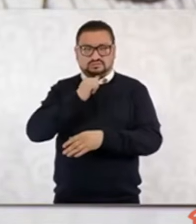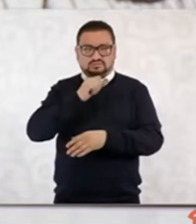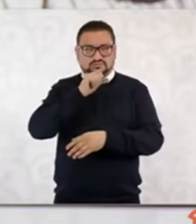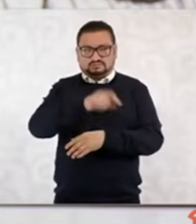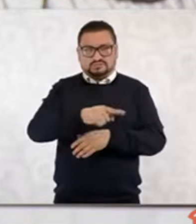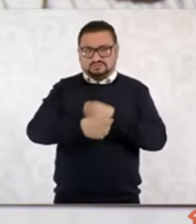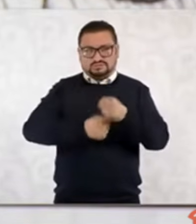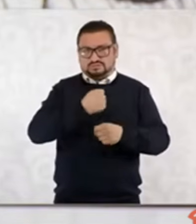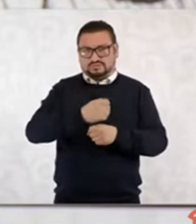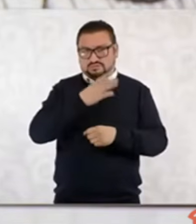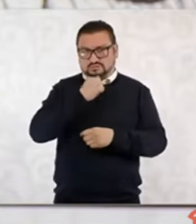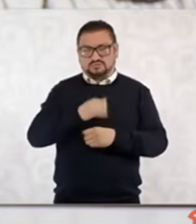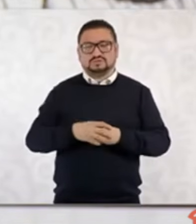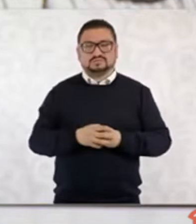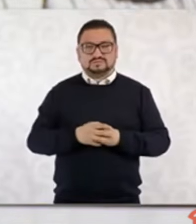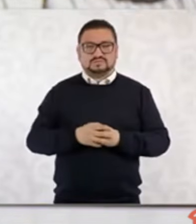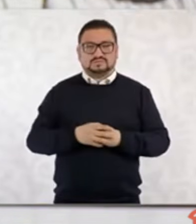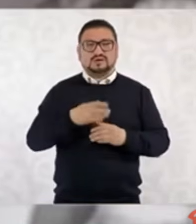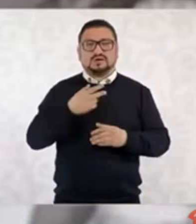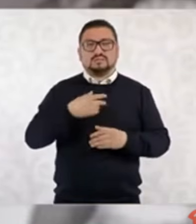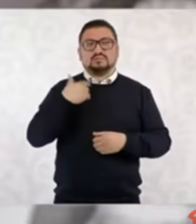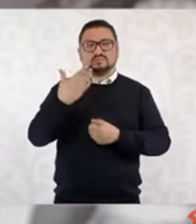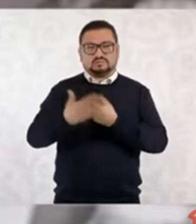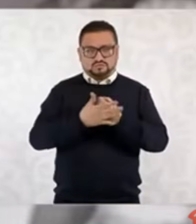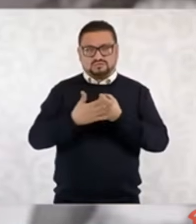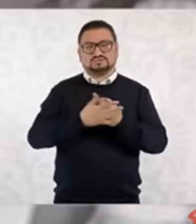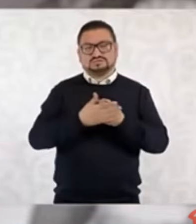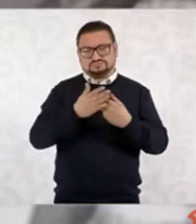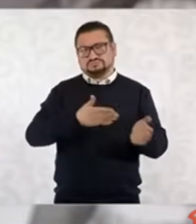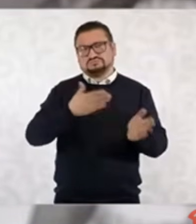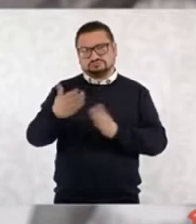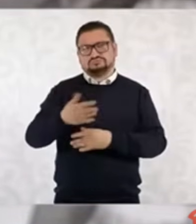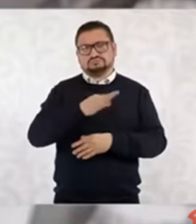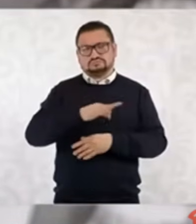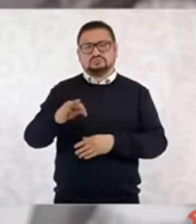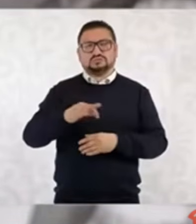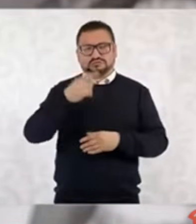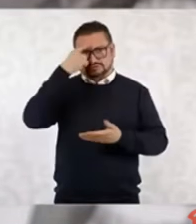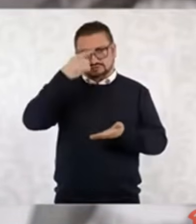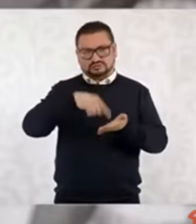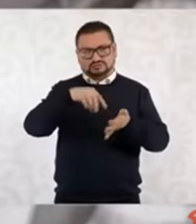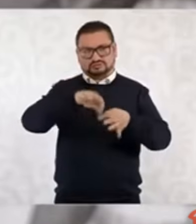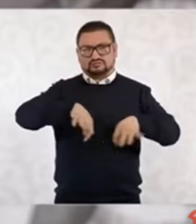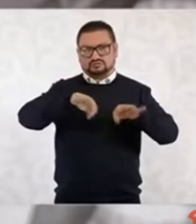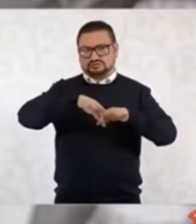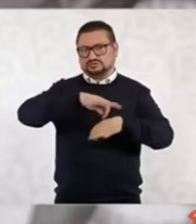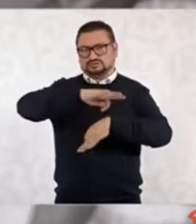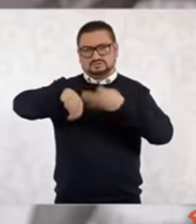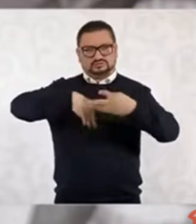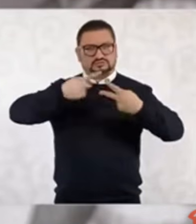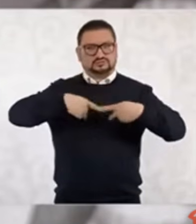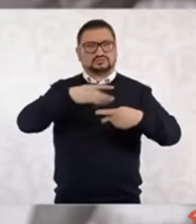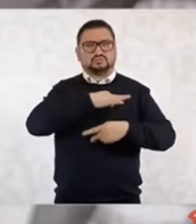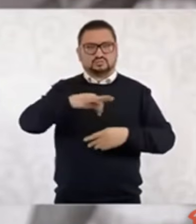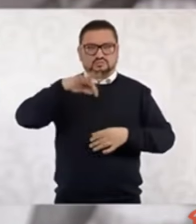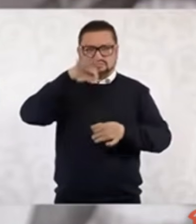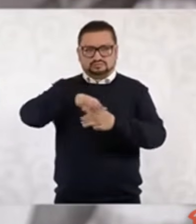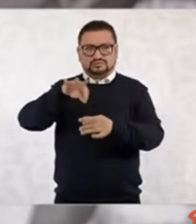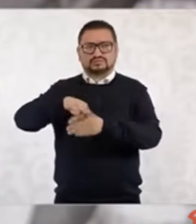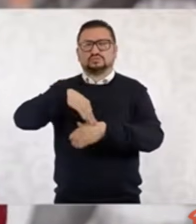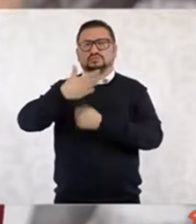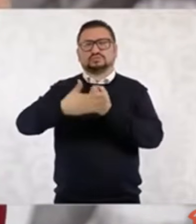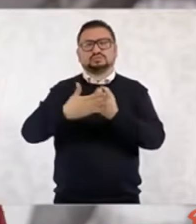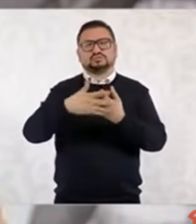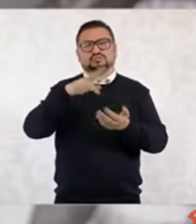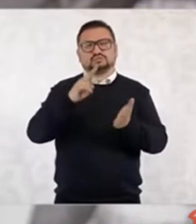se propuso. Esto lo vamos a llevar después porque yo creo que es importante que la gente decida hacia 2000,